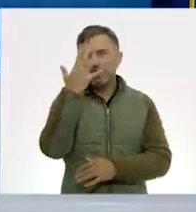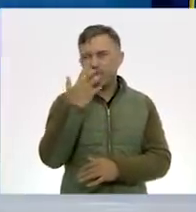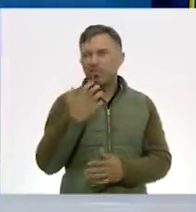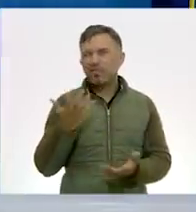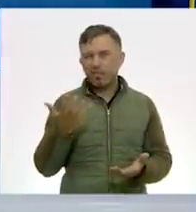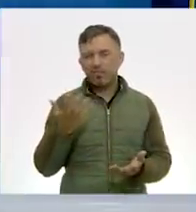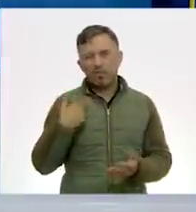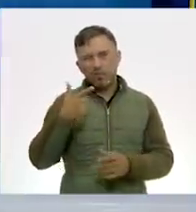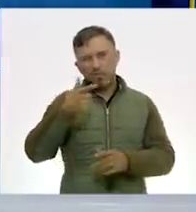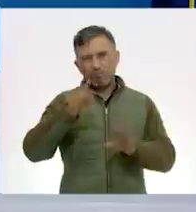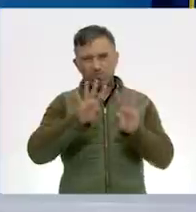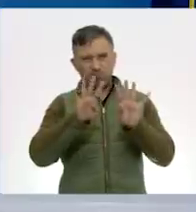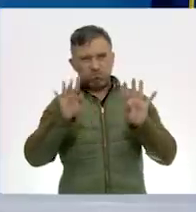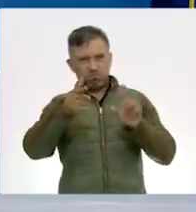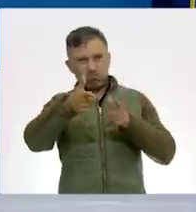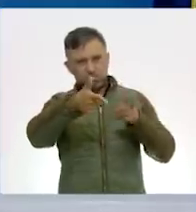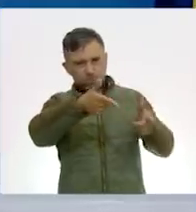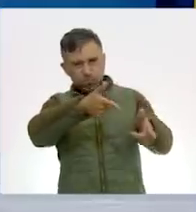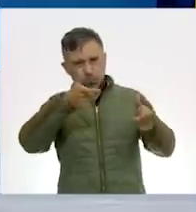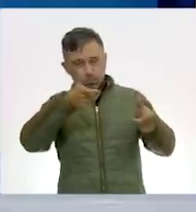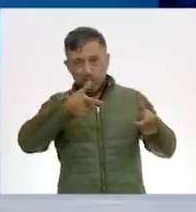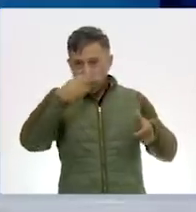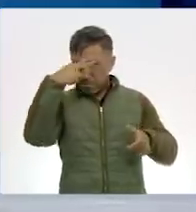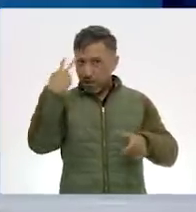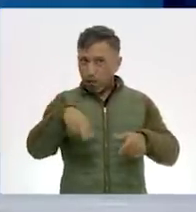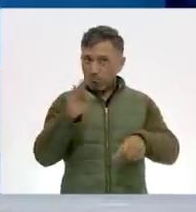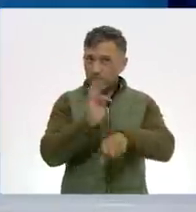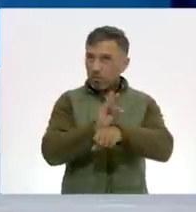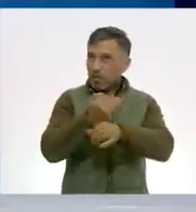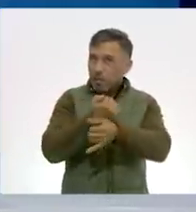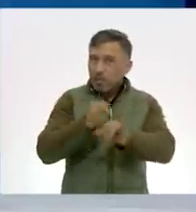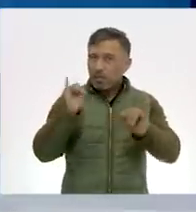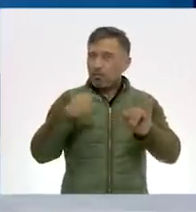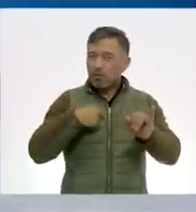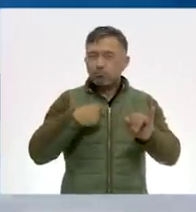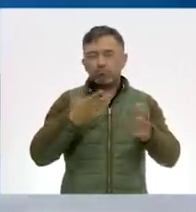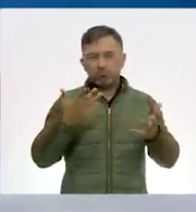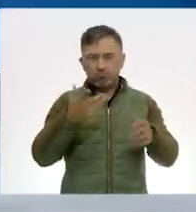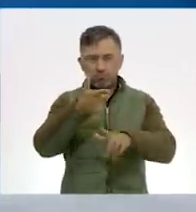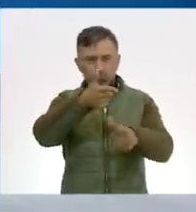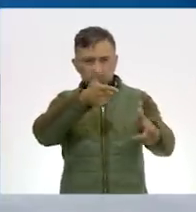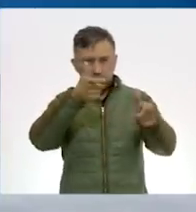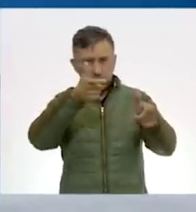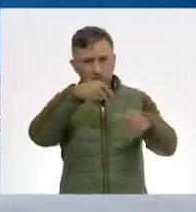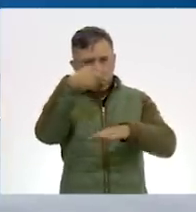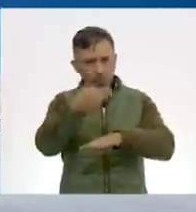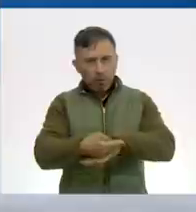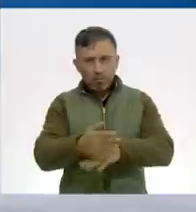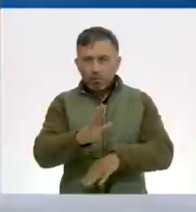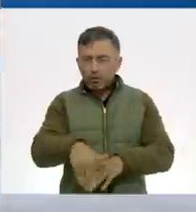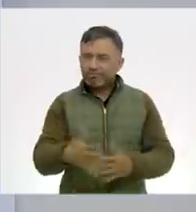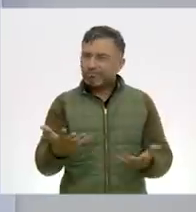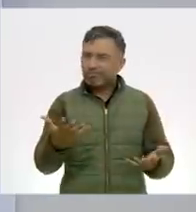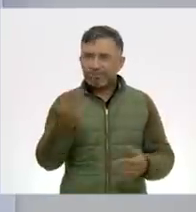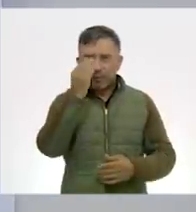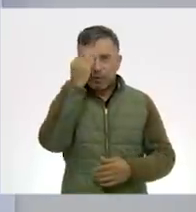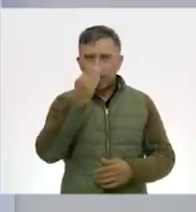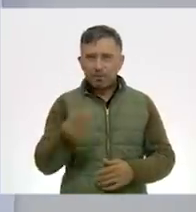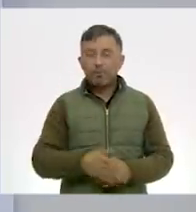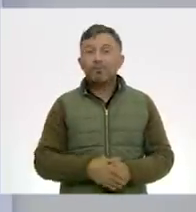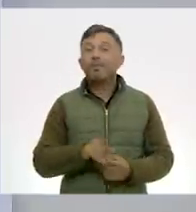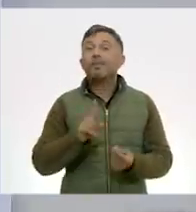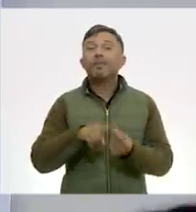fusilado por andar independizando un país. Qué barbaridad esta gente. También. Aquí, con